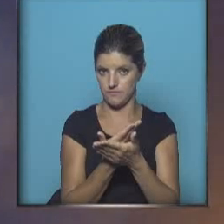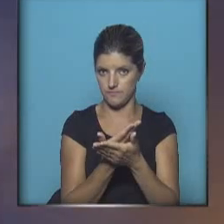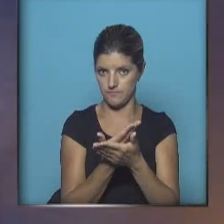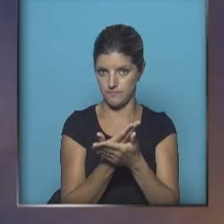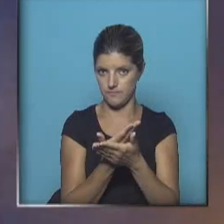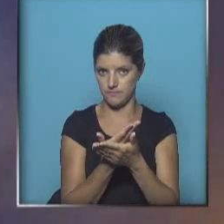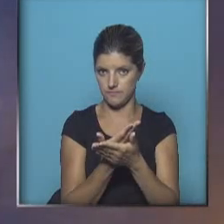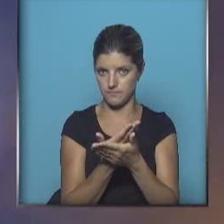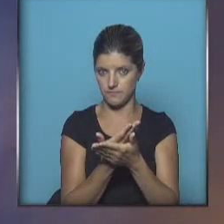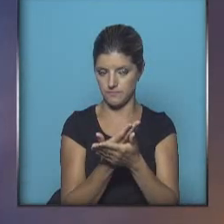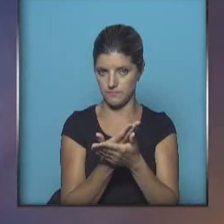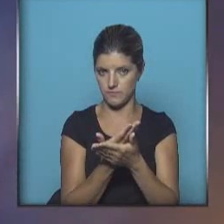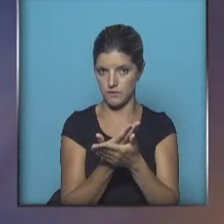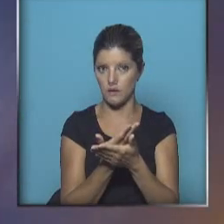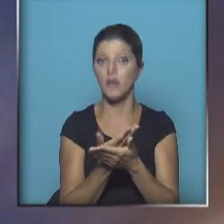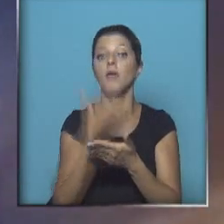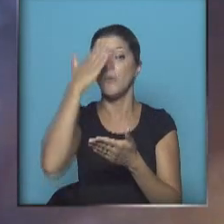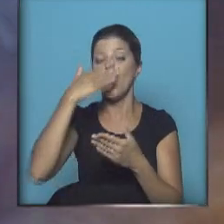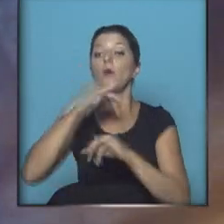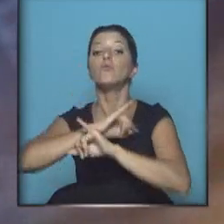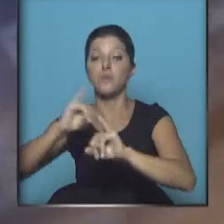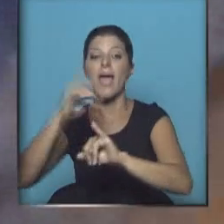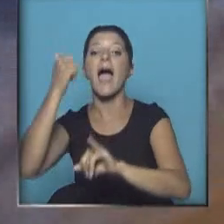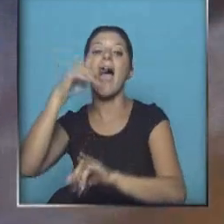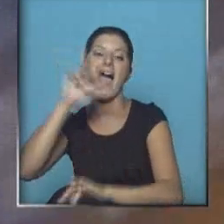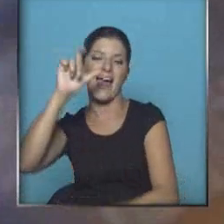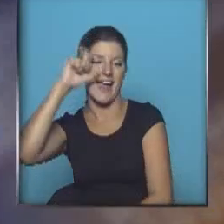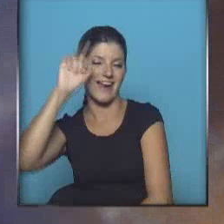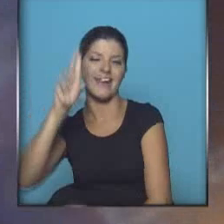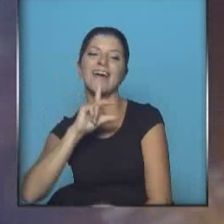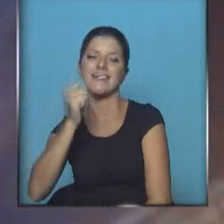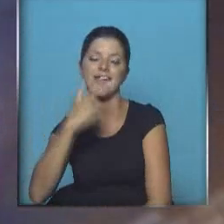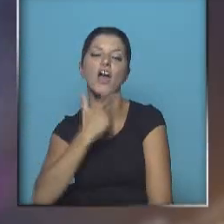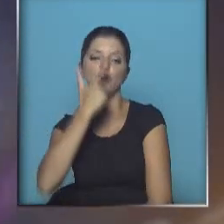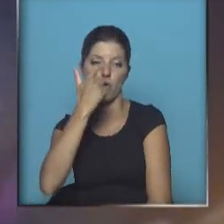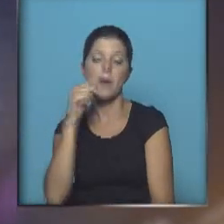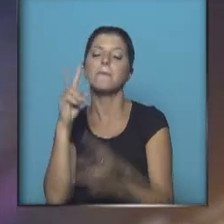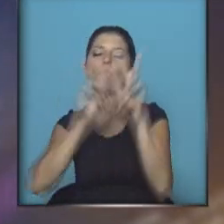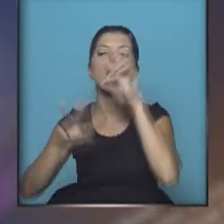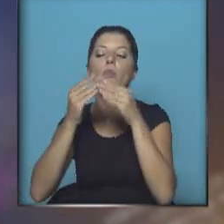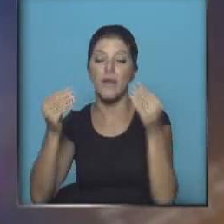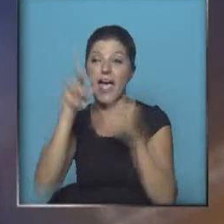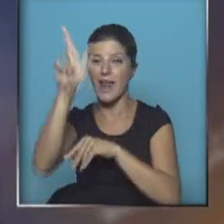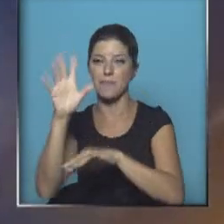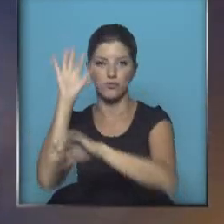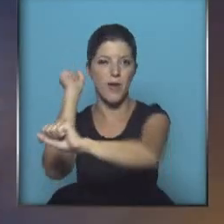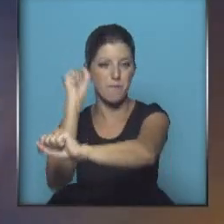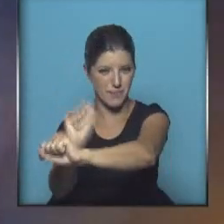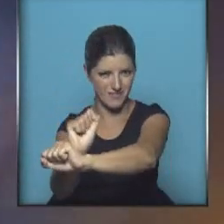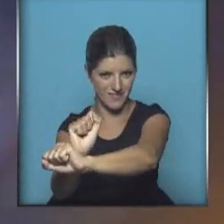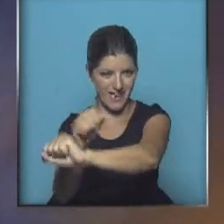del planteo, y emite una alerta roja sobre la base de la orden de captura. Bueno,